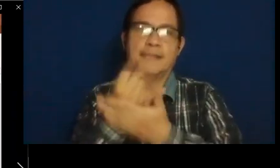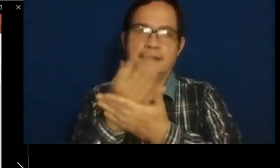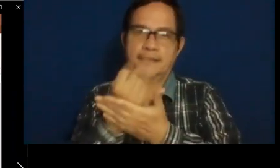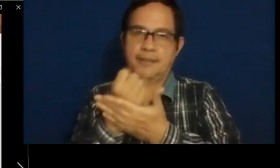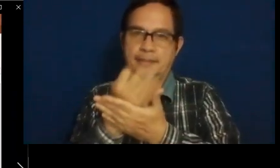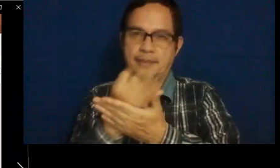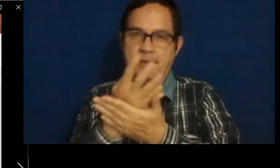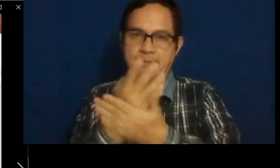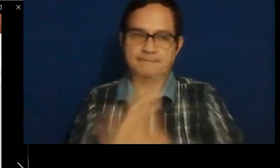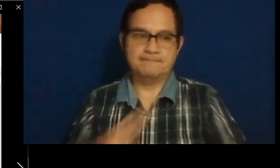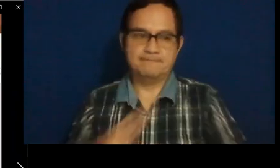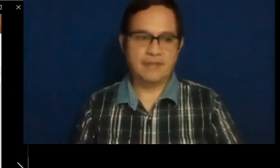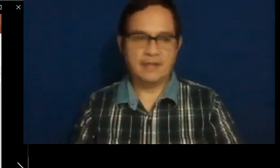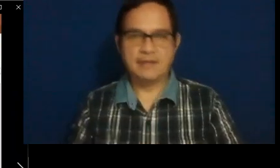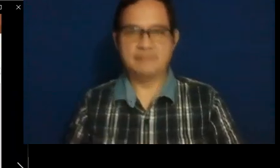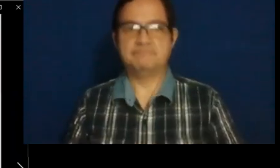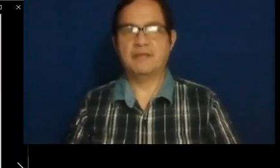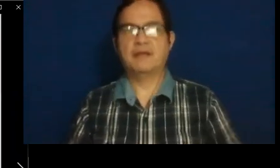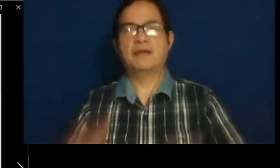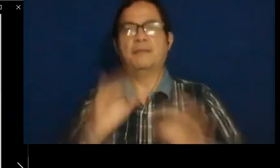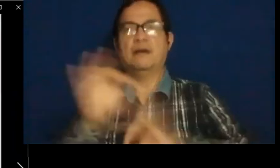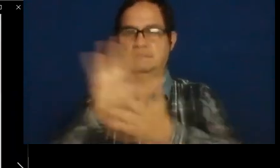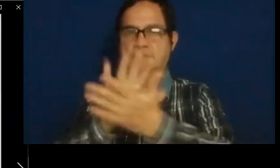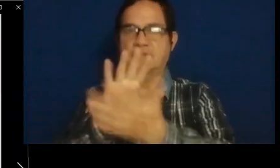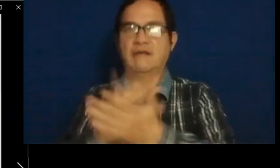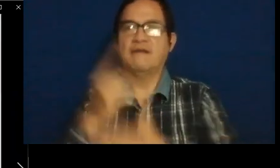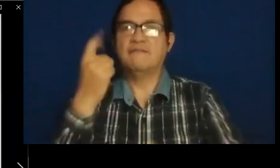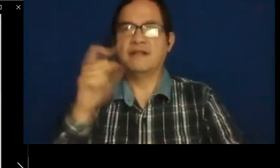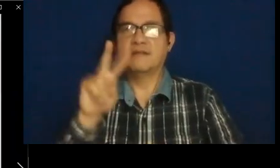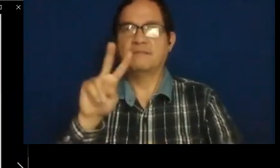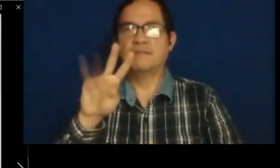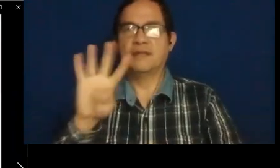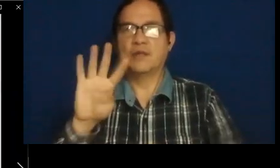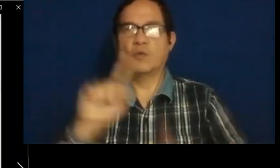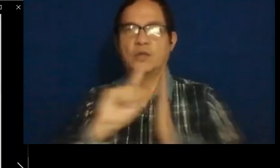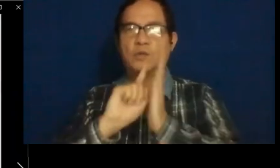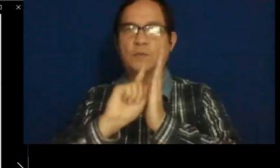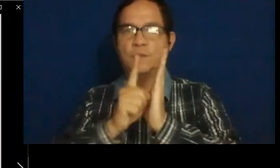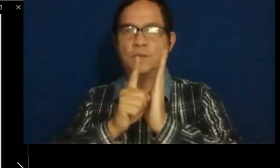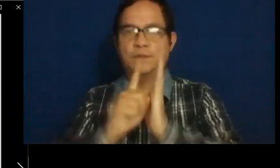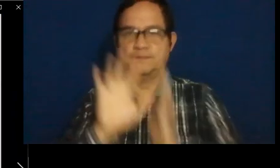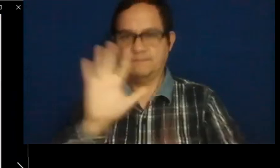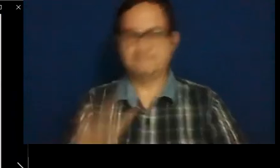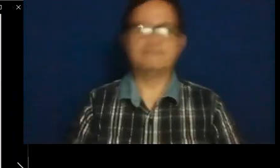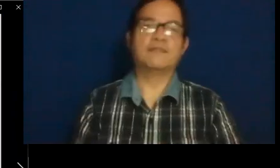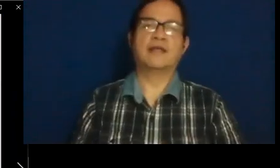salir de esta parte para que ya se puedan poner a trabajar o, bueno, hacer lo que tengan que hacer.